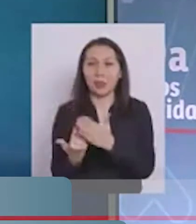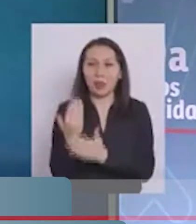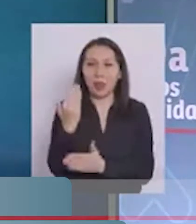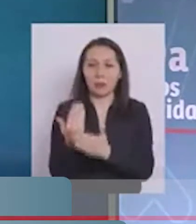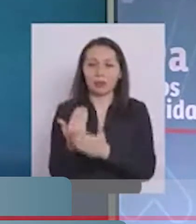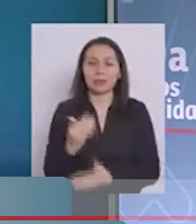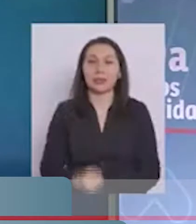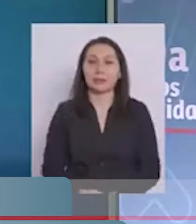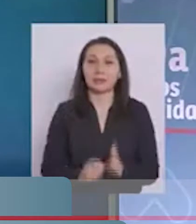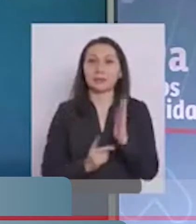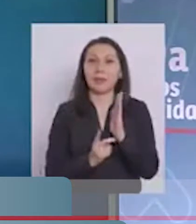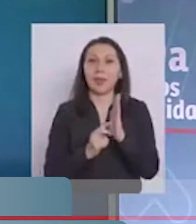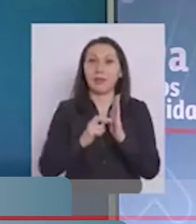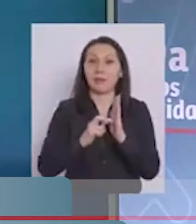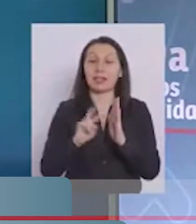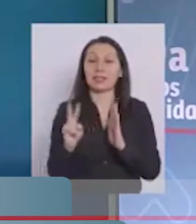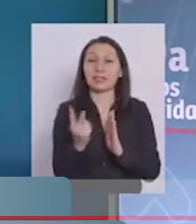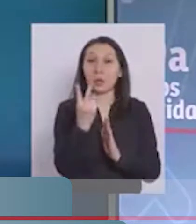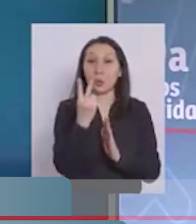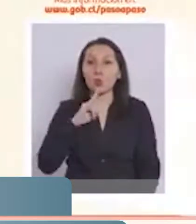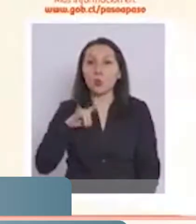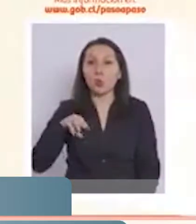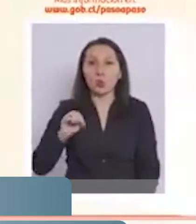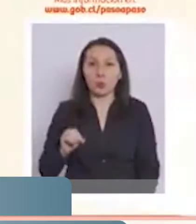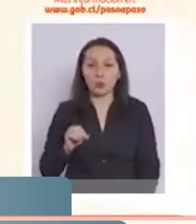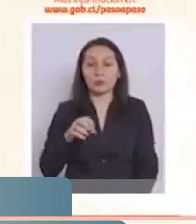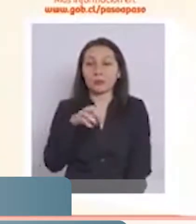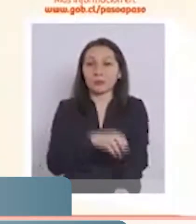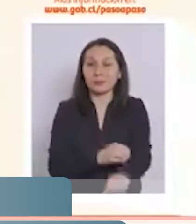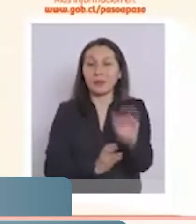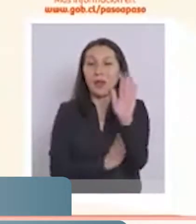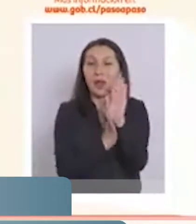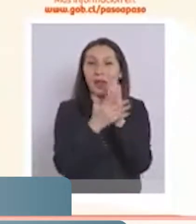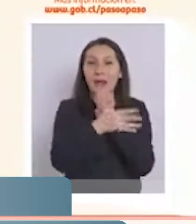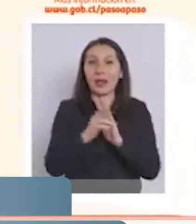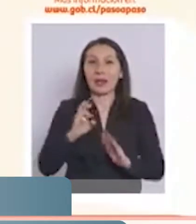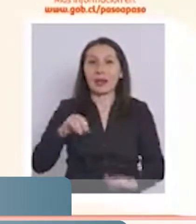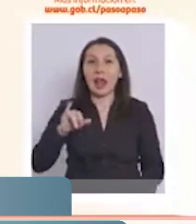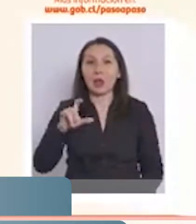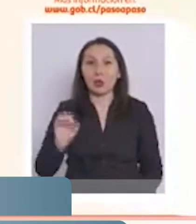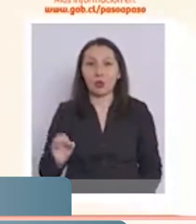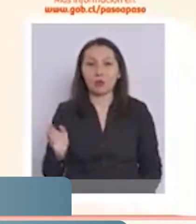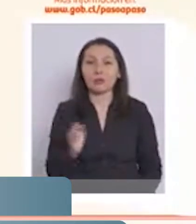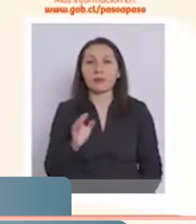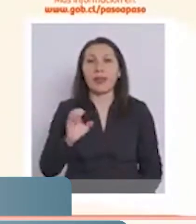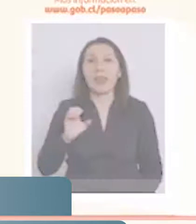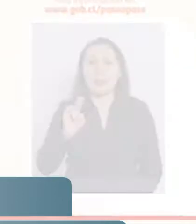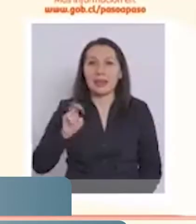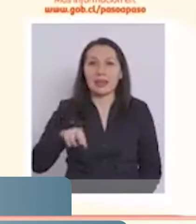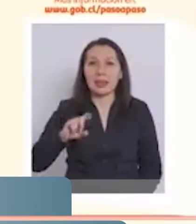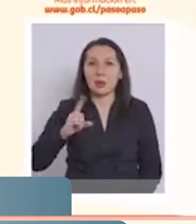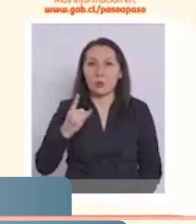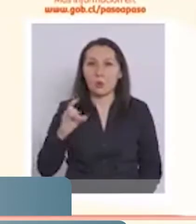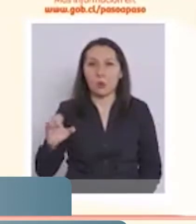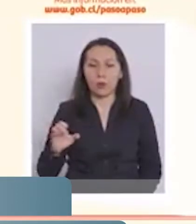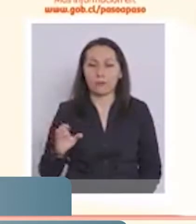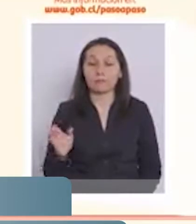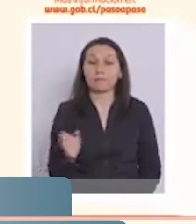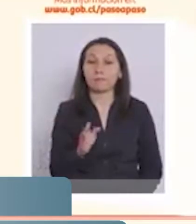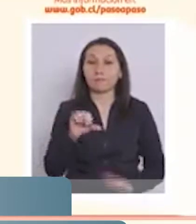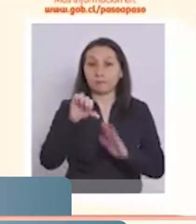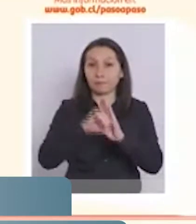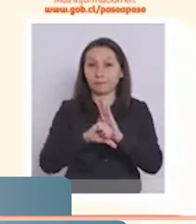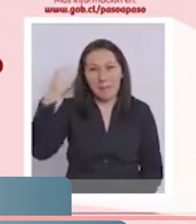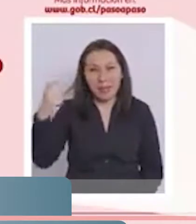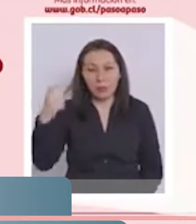5 de la mañana avanza la transición en la región de la araucanía renaico y ercilla retroceden a